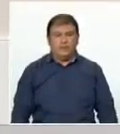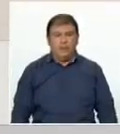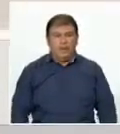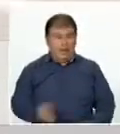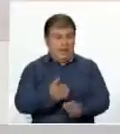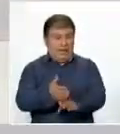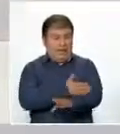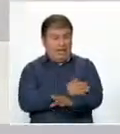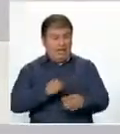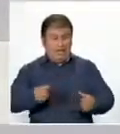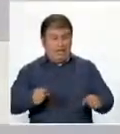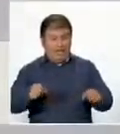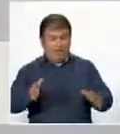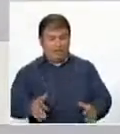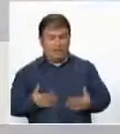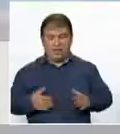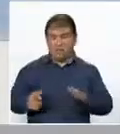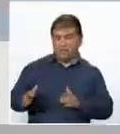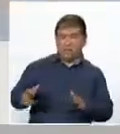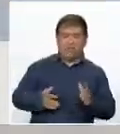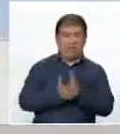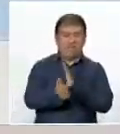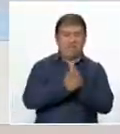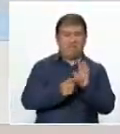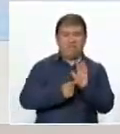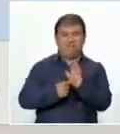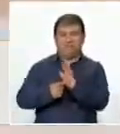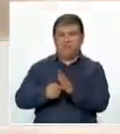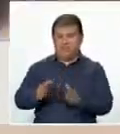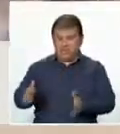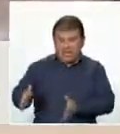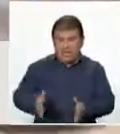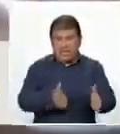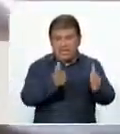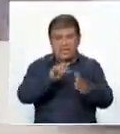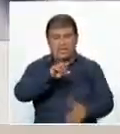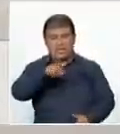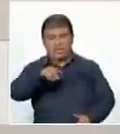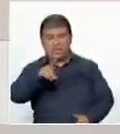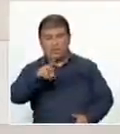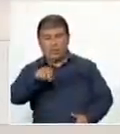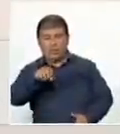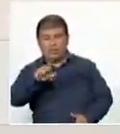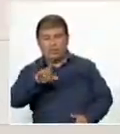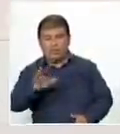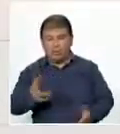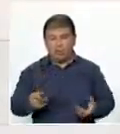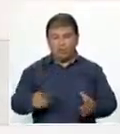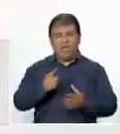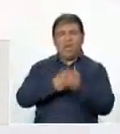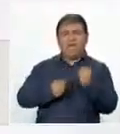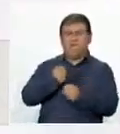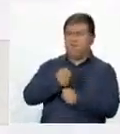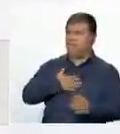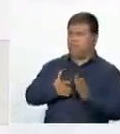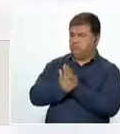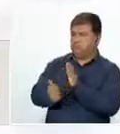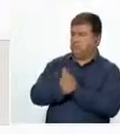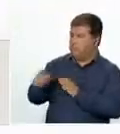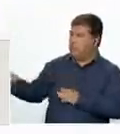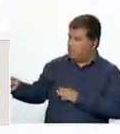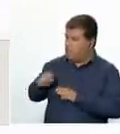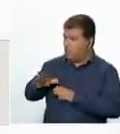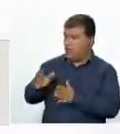Minutos antes, el motociclista transitaba luciendo así sus habilidades por esta carretera en Indonesia. Así que confiado adelantó a sus compañeros